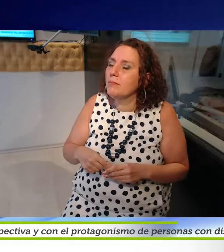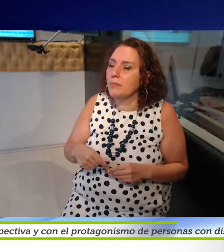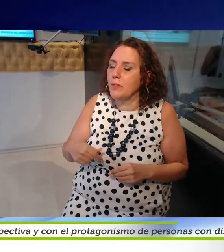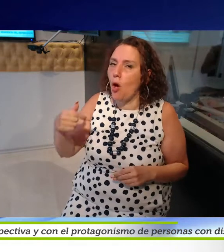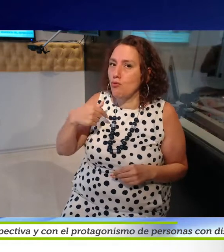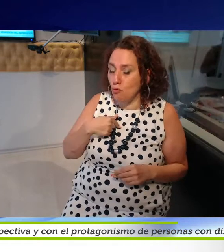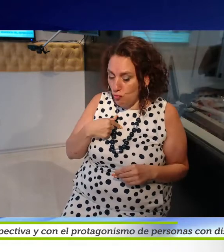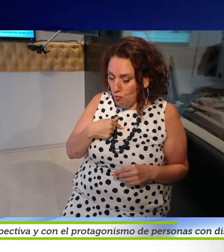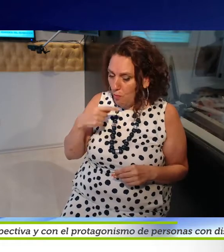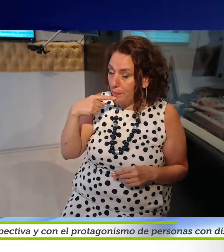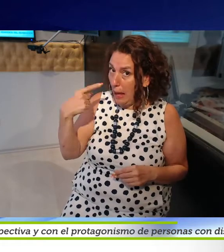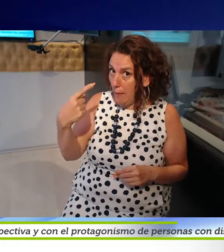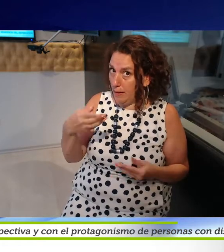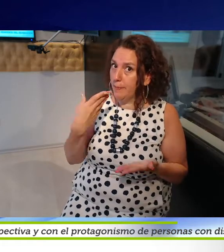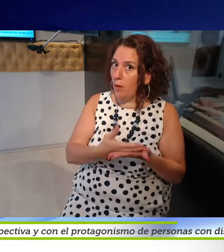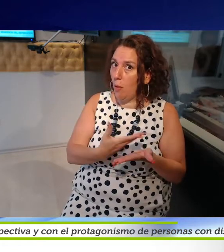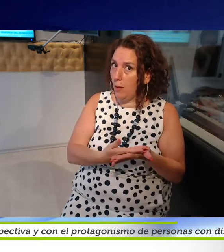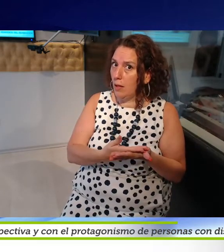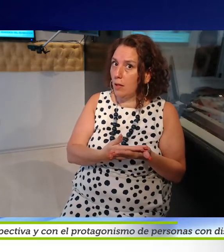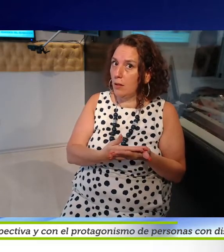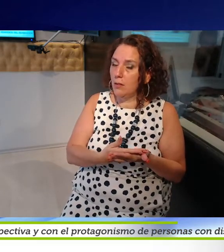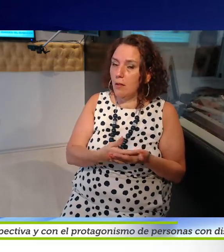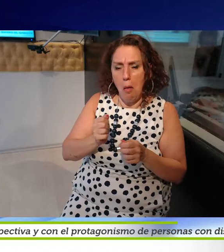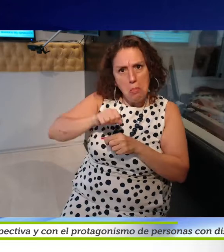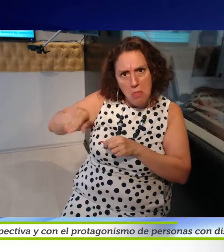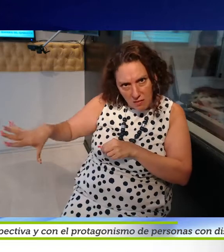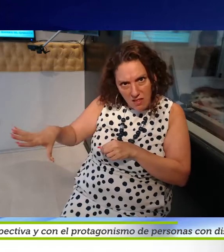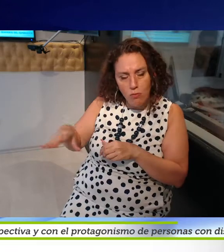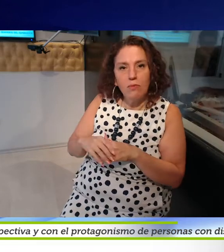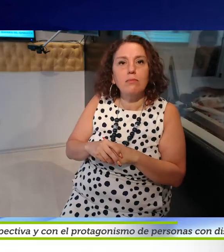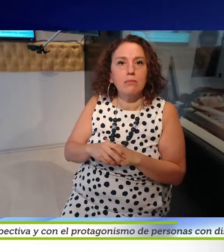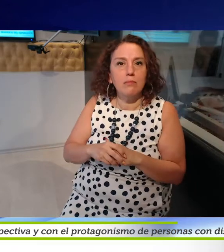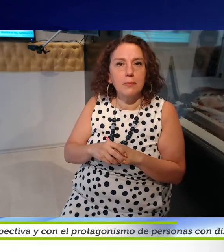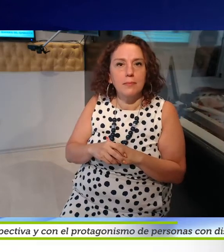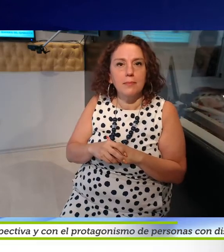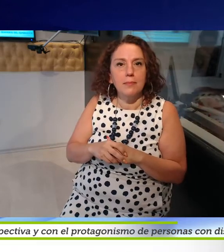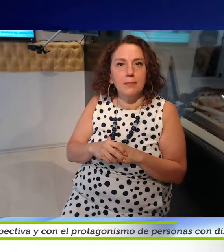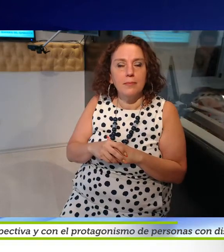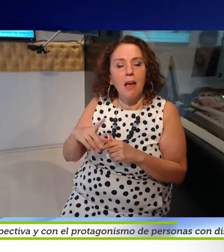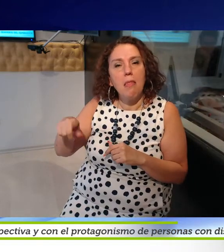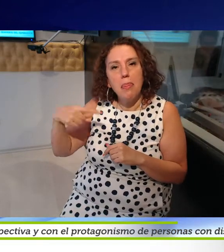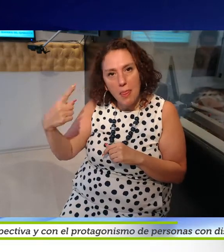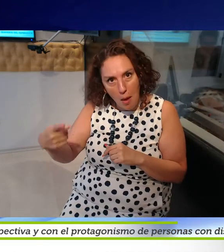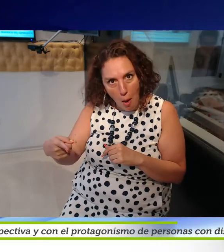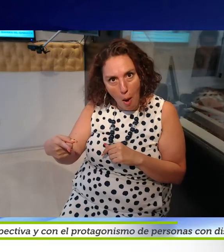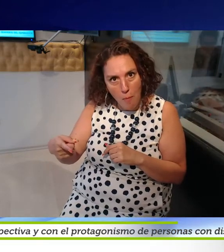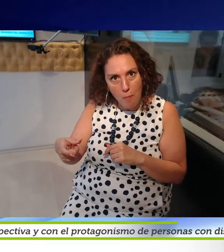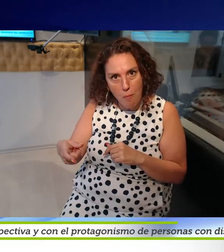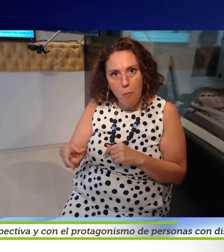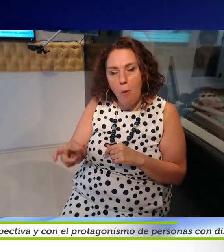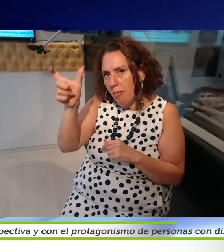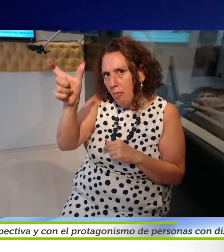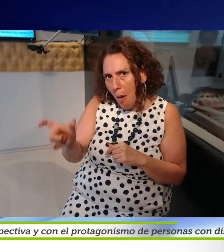hablé sobre... sobre residuos. Ajá. Que después vino Susana Rey, que